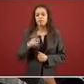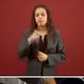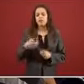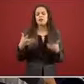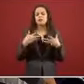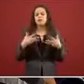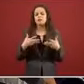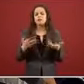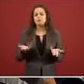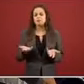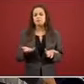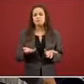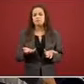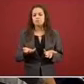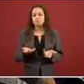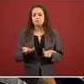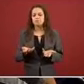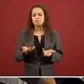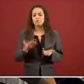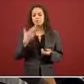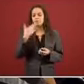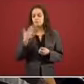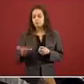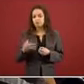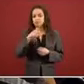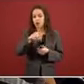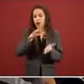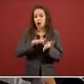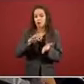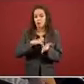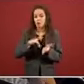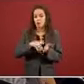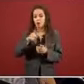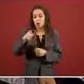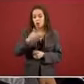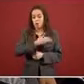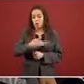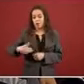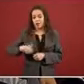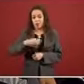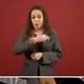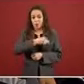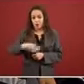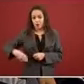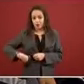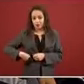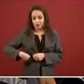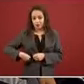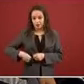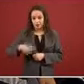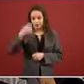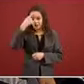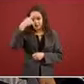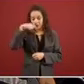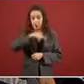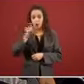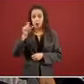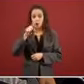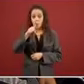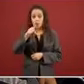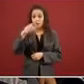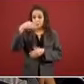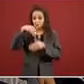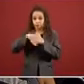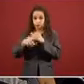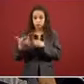algún modo ayuda con los presidentes municipales para poner una carpa y sillas, de modo que a la entrada del hospital está un